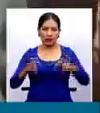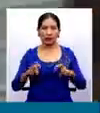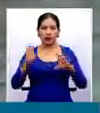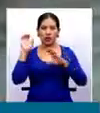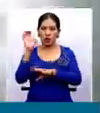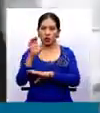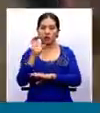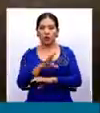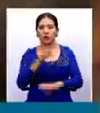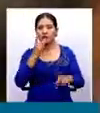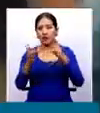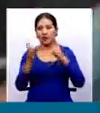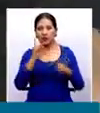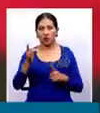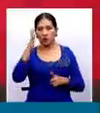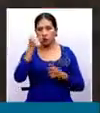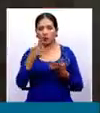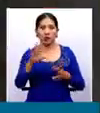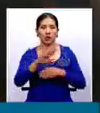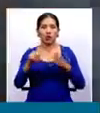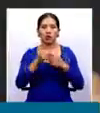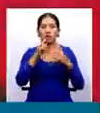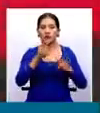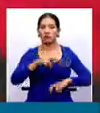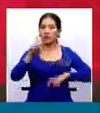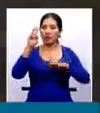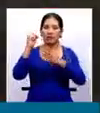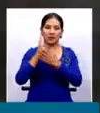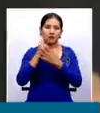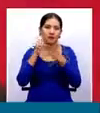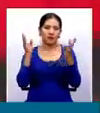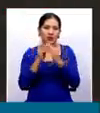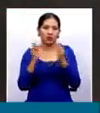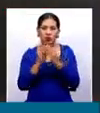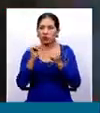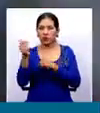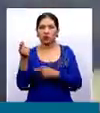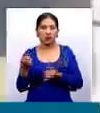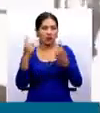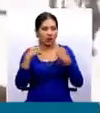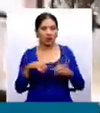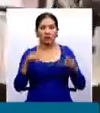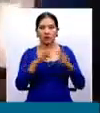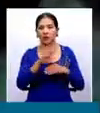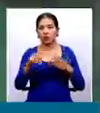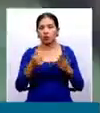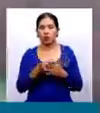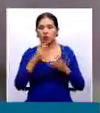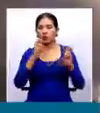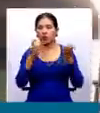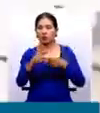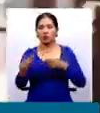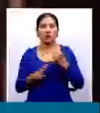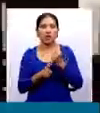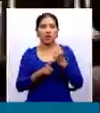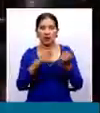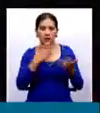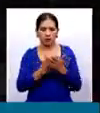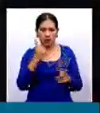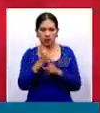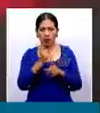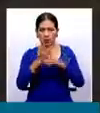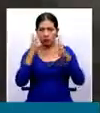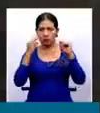pasando con esos compañeros que frecuentemente van al trópico y se reúnen y traen orientación? No sé si realmente acá los líderes están orientando de manera